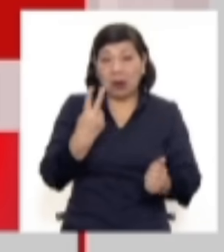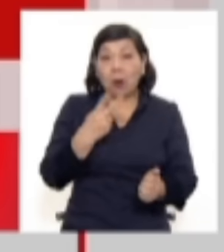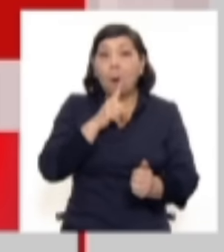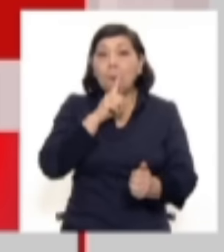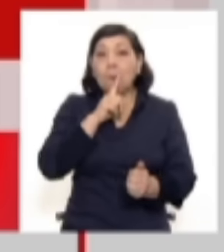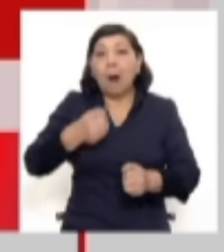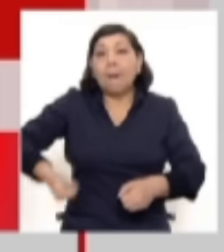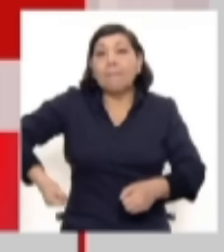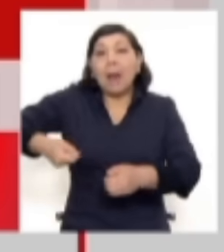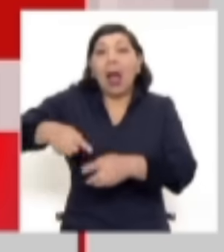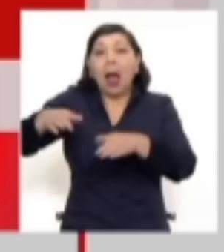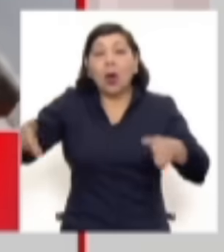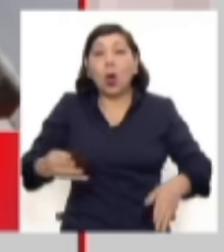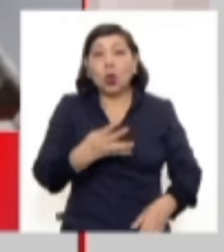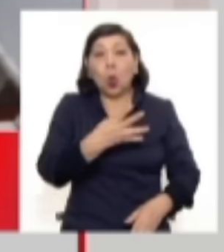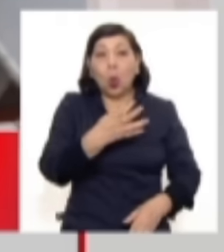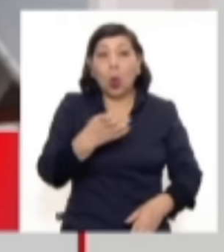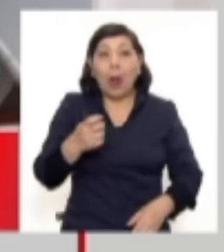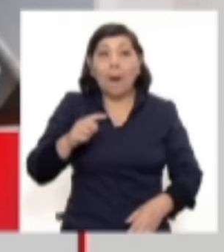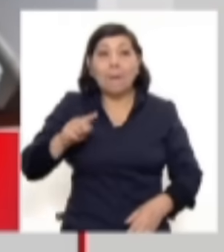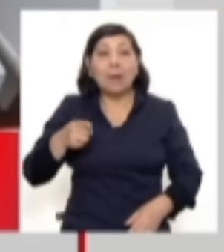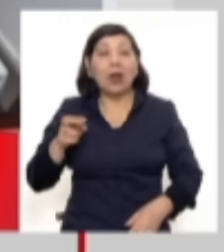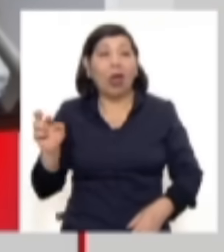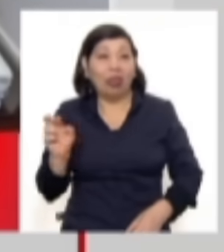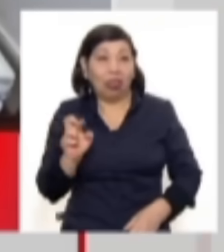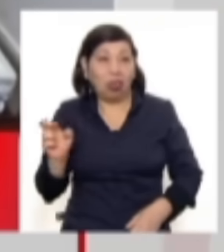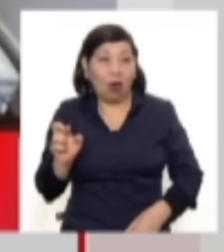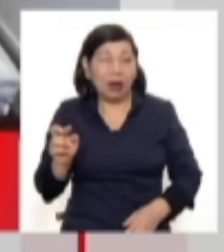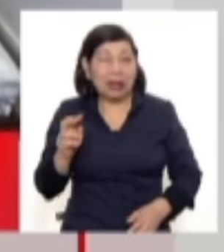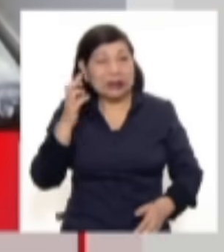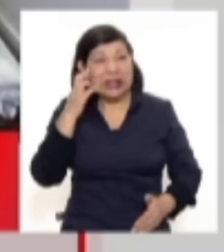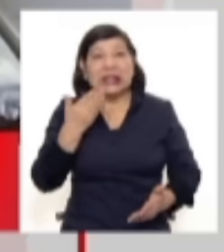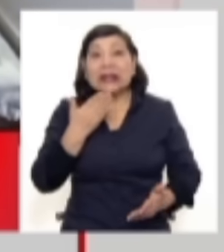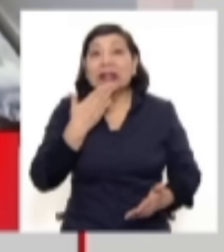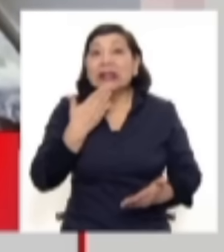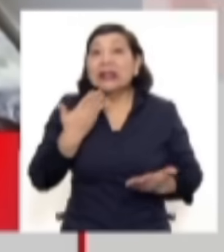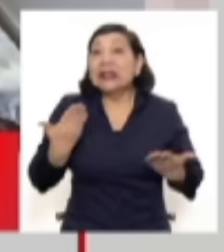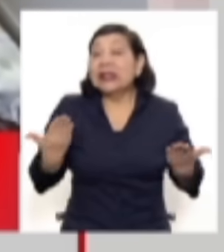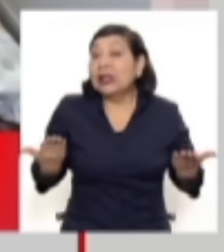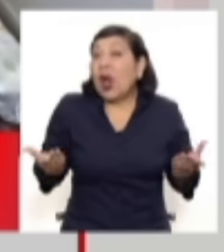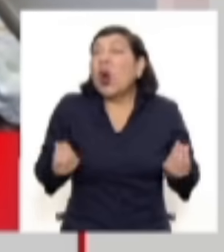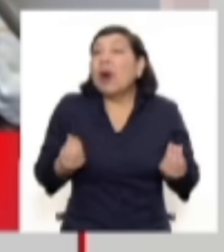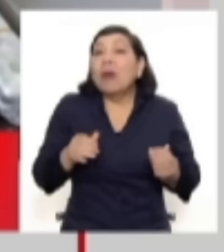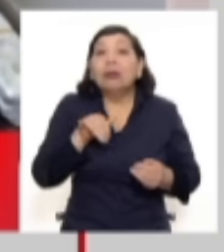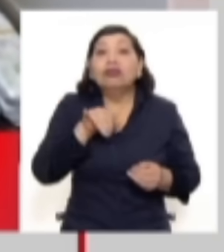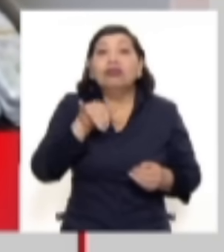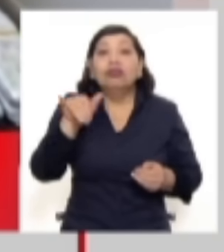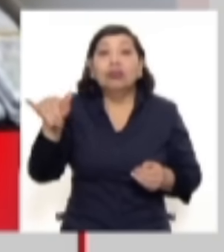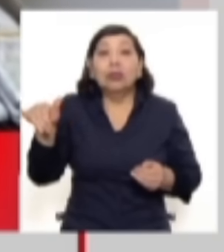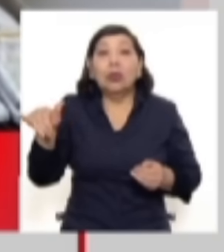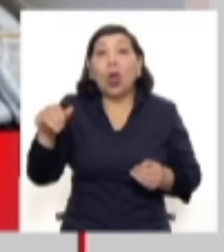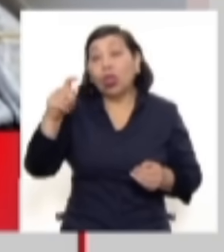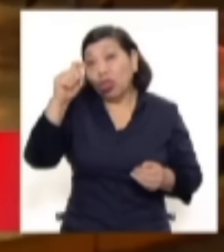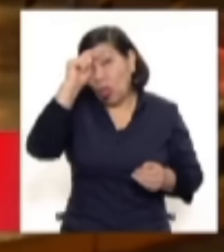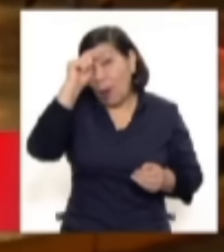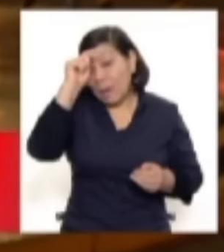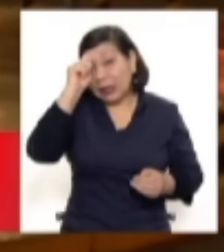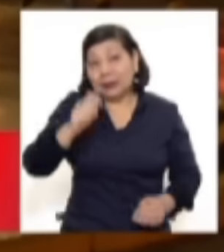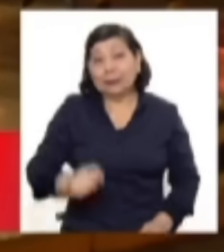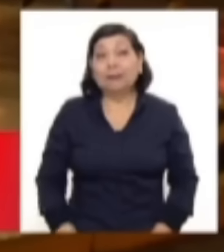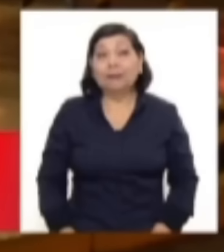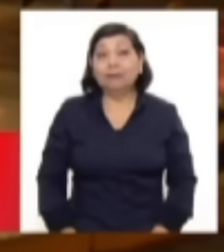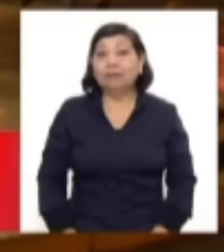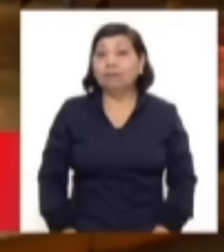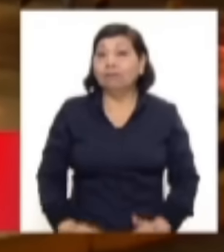camuflar en sus maletas más de 00,000 de dudosa procedencia que tenía como destino la ciudad de tumbes